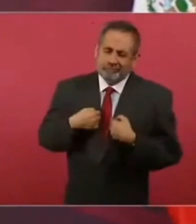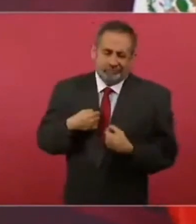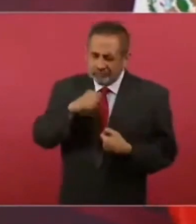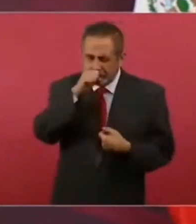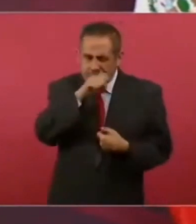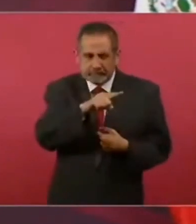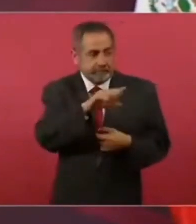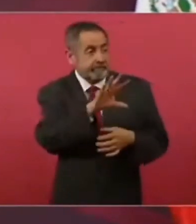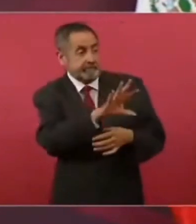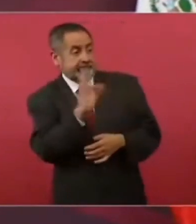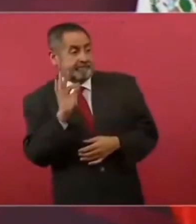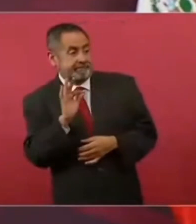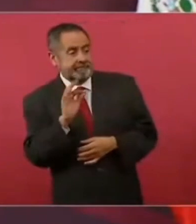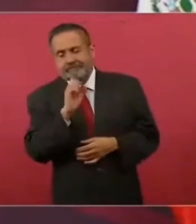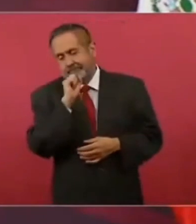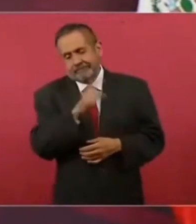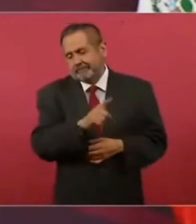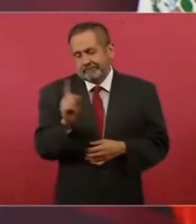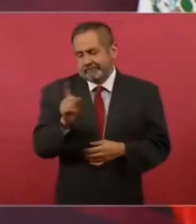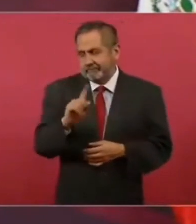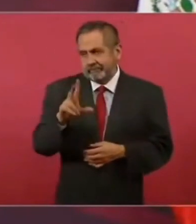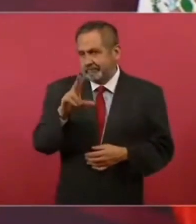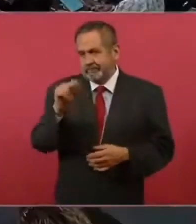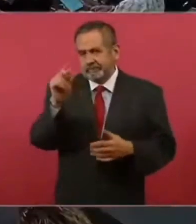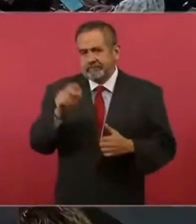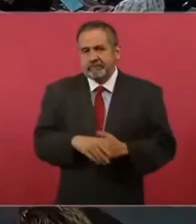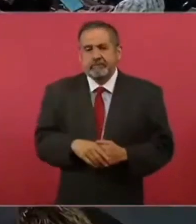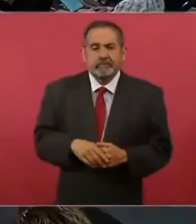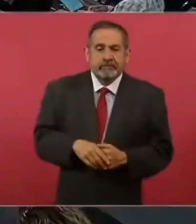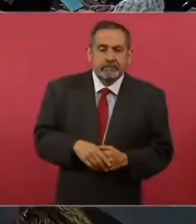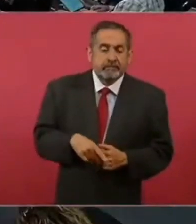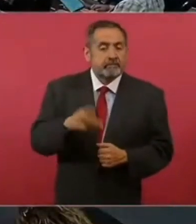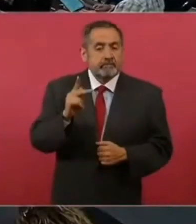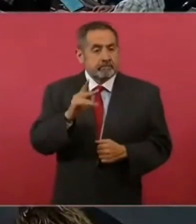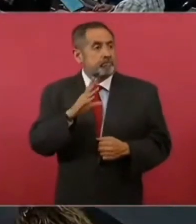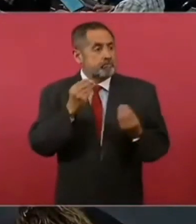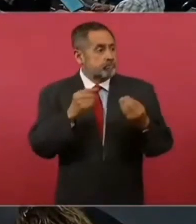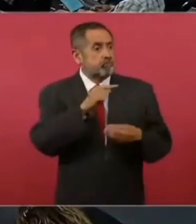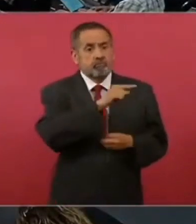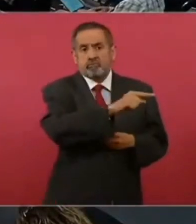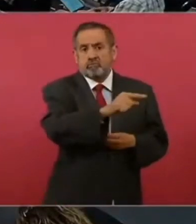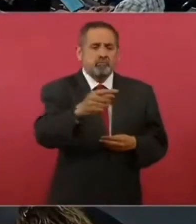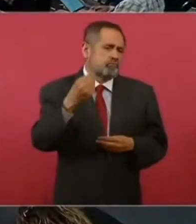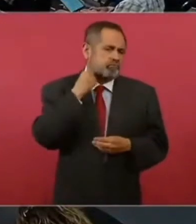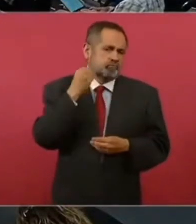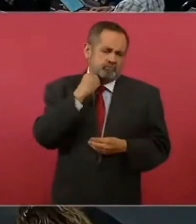Pues tampoco Pero hay muchos abogados